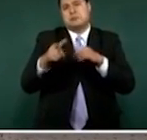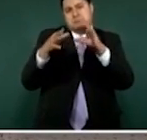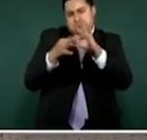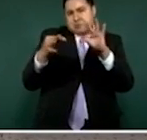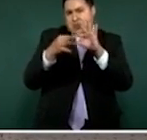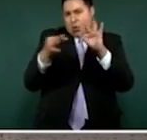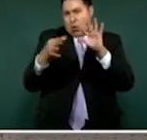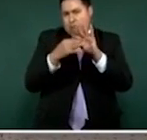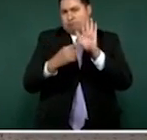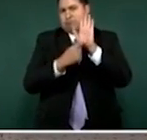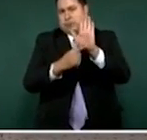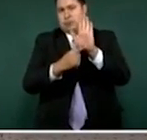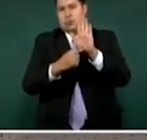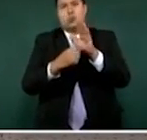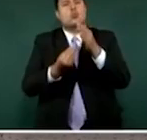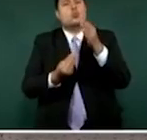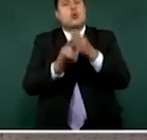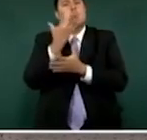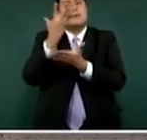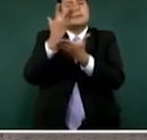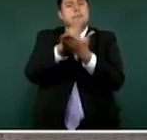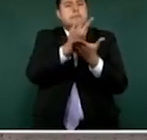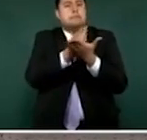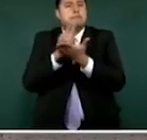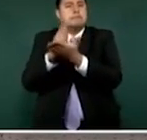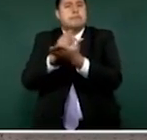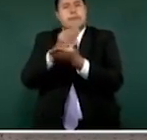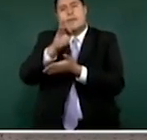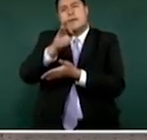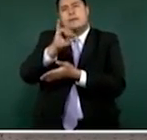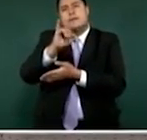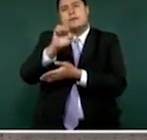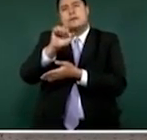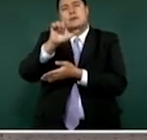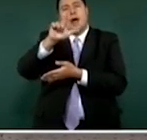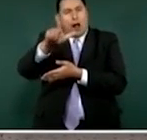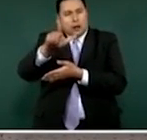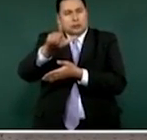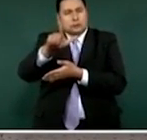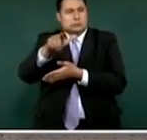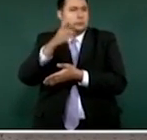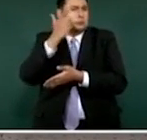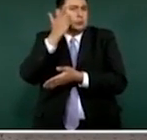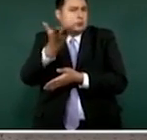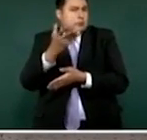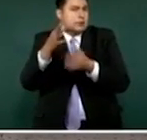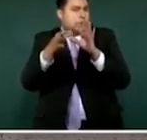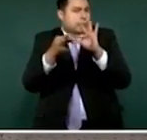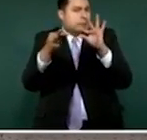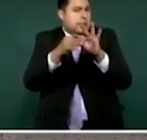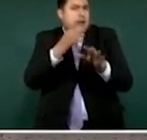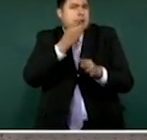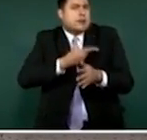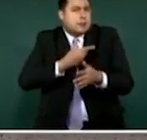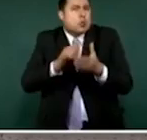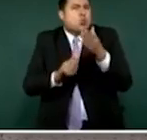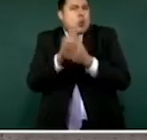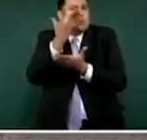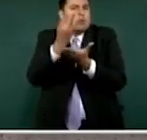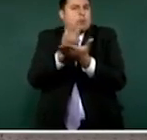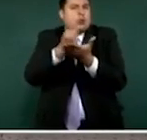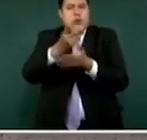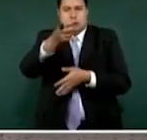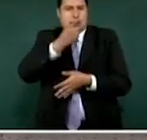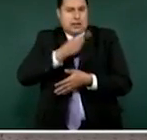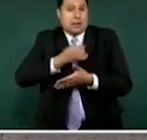una reforma fiscal. Me gustaría saber los pormenores de esta reforma, en qué consiste. Ya ha dicho que no va a haber impuestos,